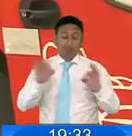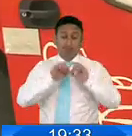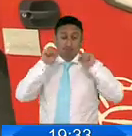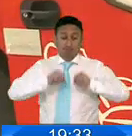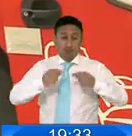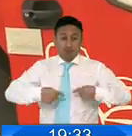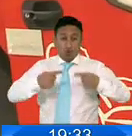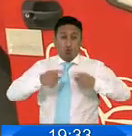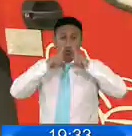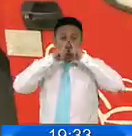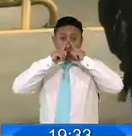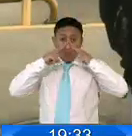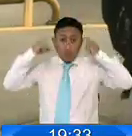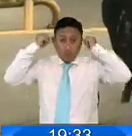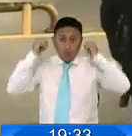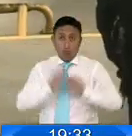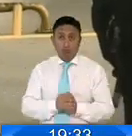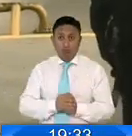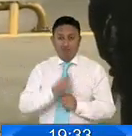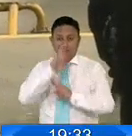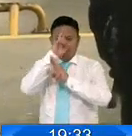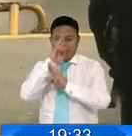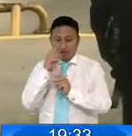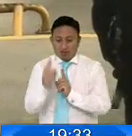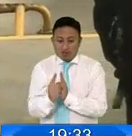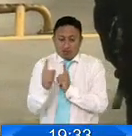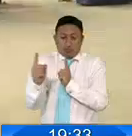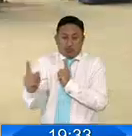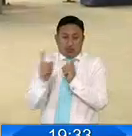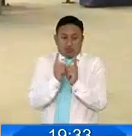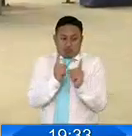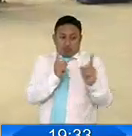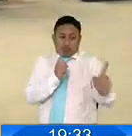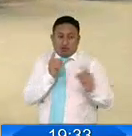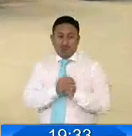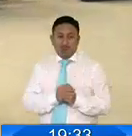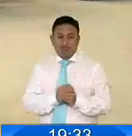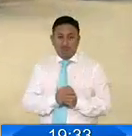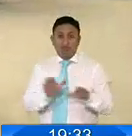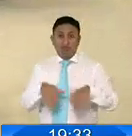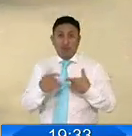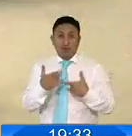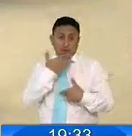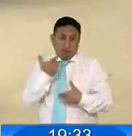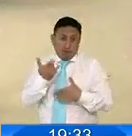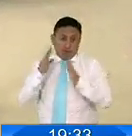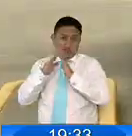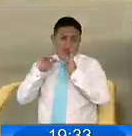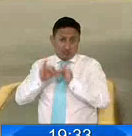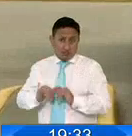uso permanente de la mascarilla, el respeto del distanciamiento social y en especial quedarse en casa si